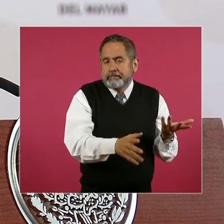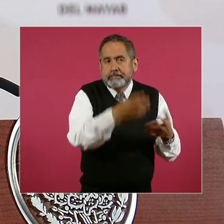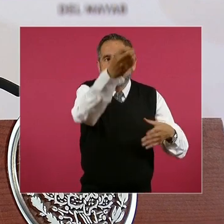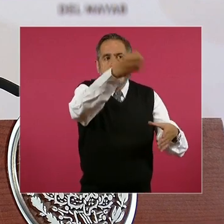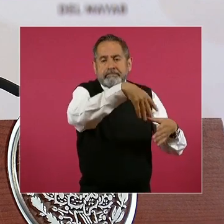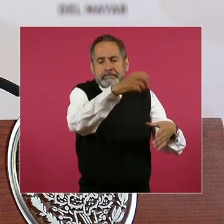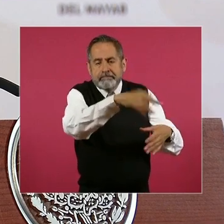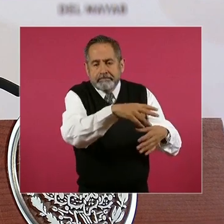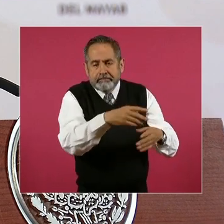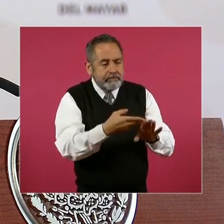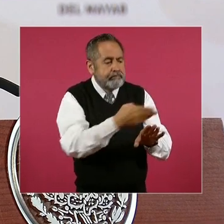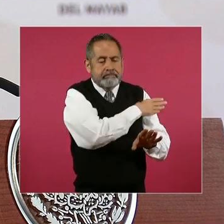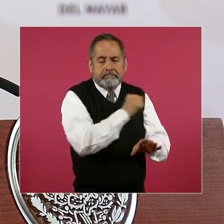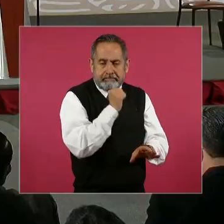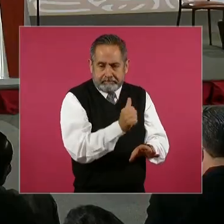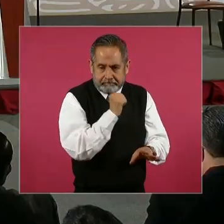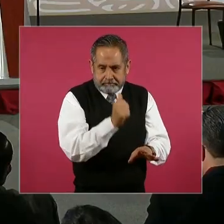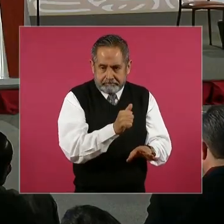movimiento